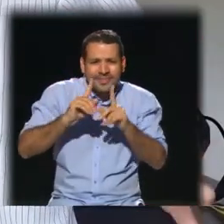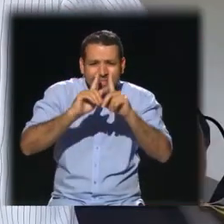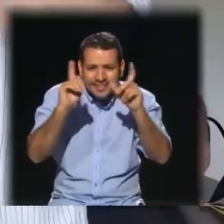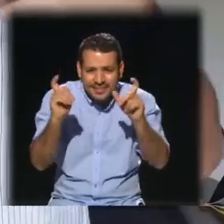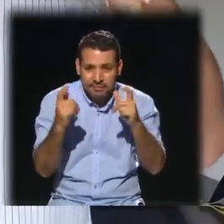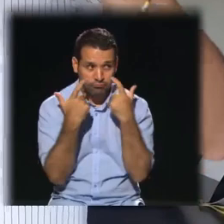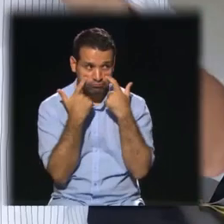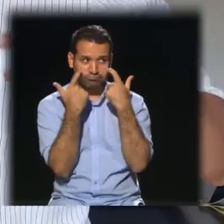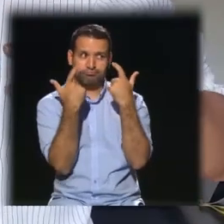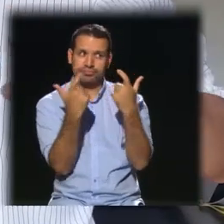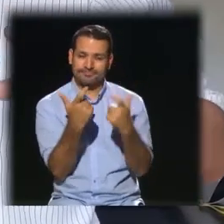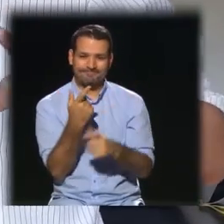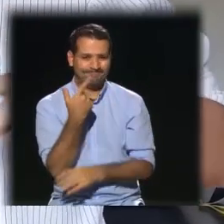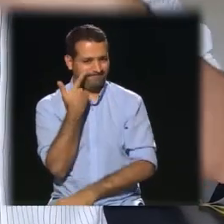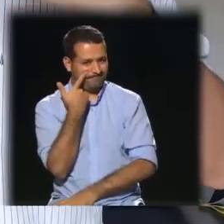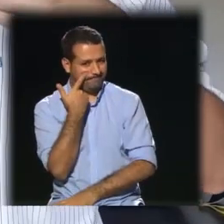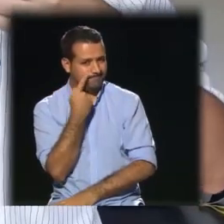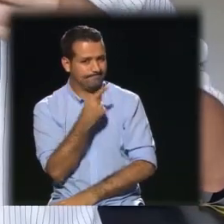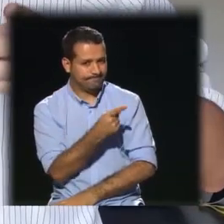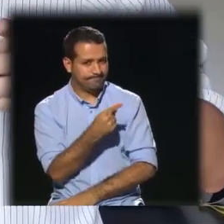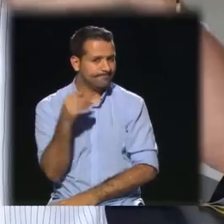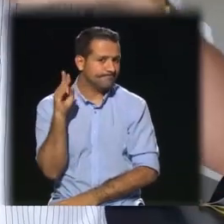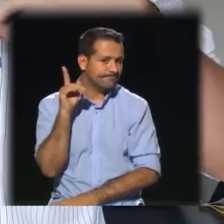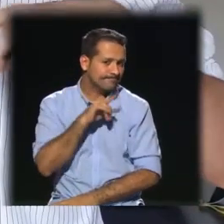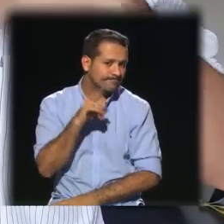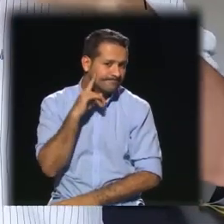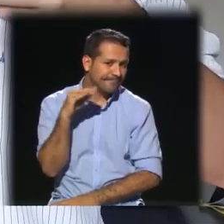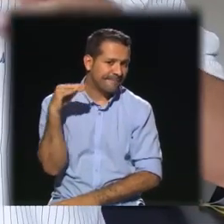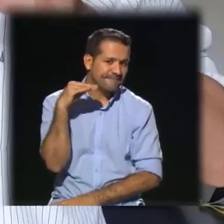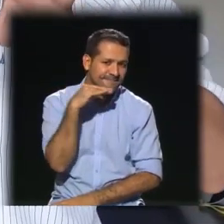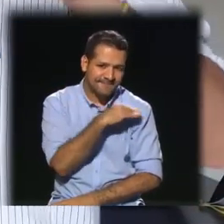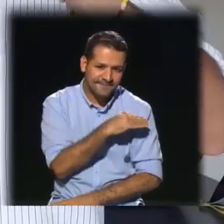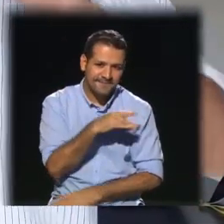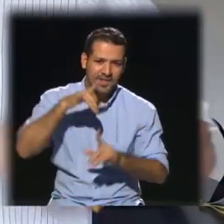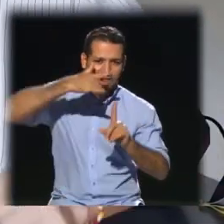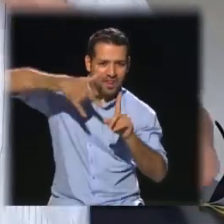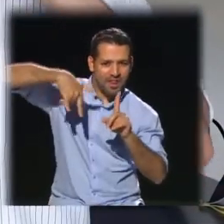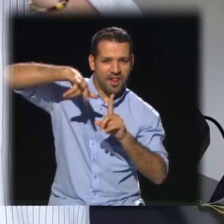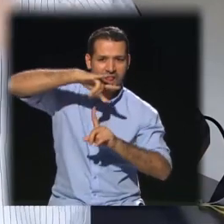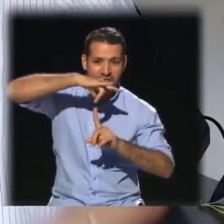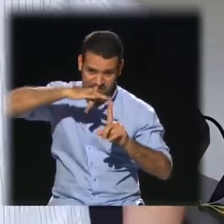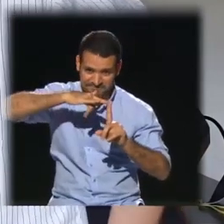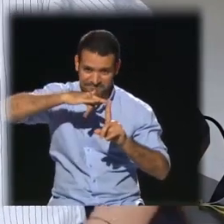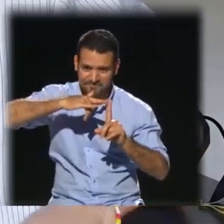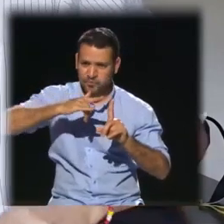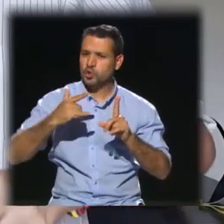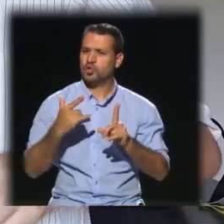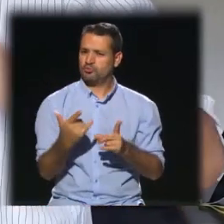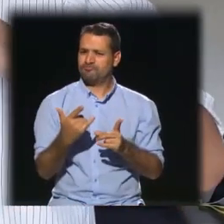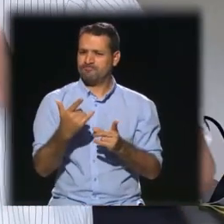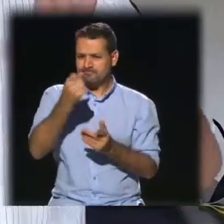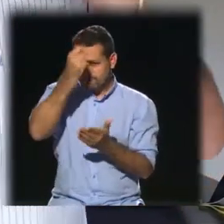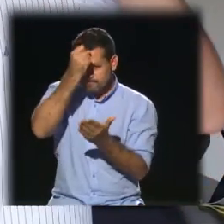muy bueno. Ahí estamos cayendo precisamente en la falacia ad novitatem, que se refiere a que cuando uno tiene un